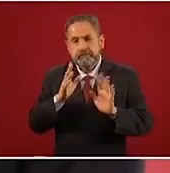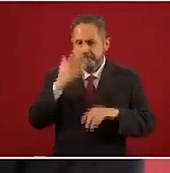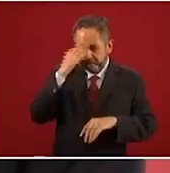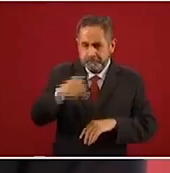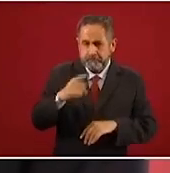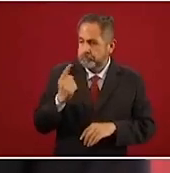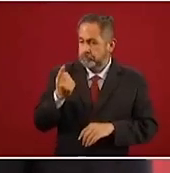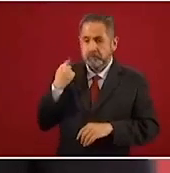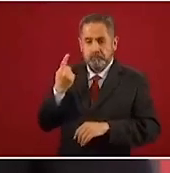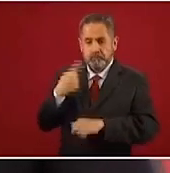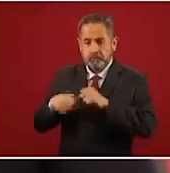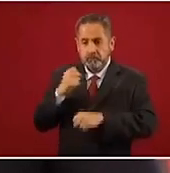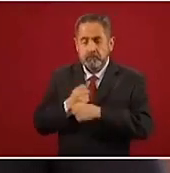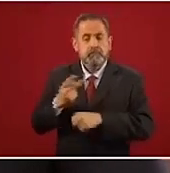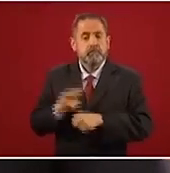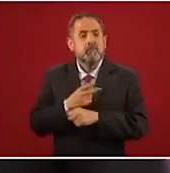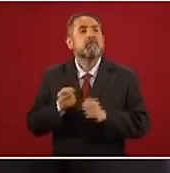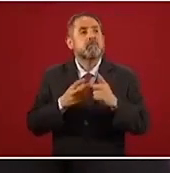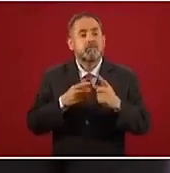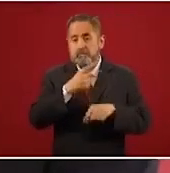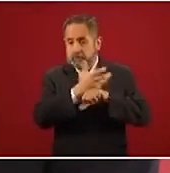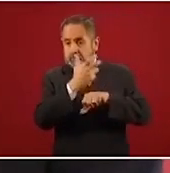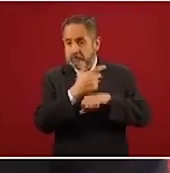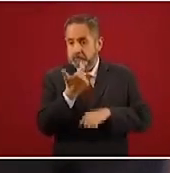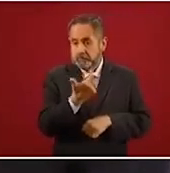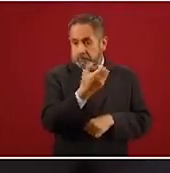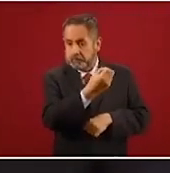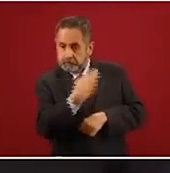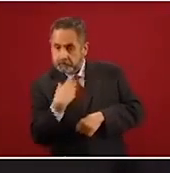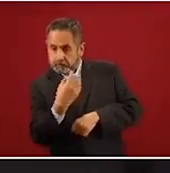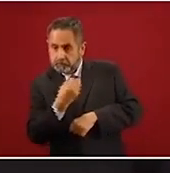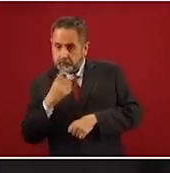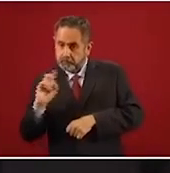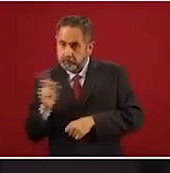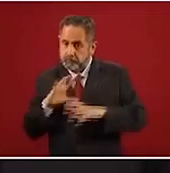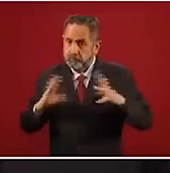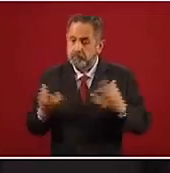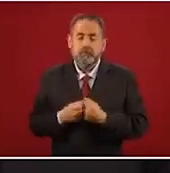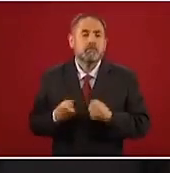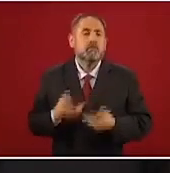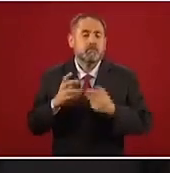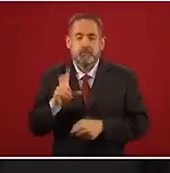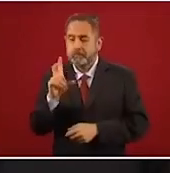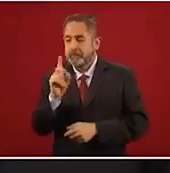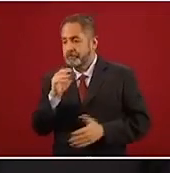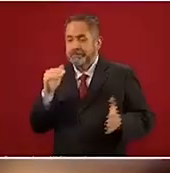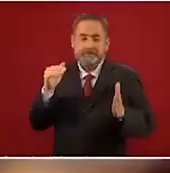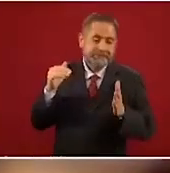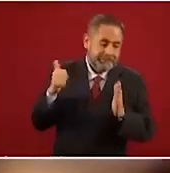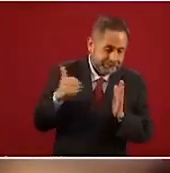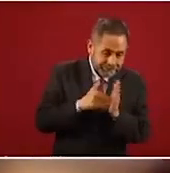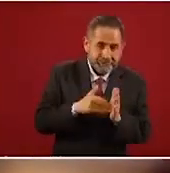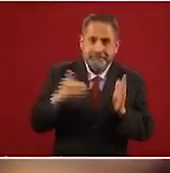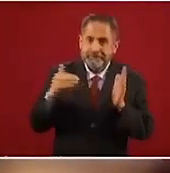el año pasado se recibieron remesas por alrededor de 36 mil millones de